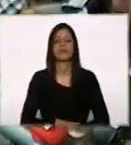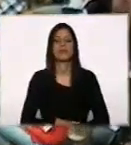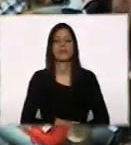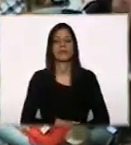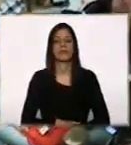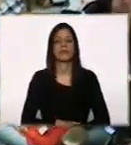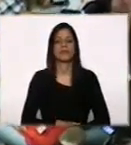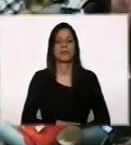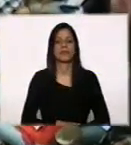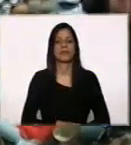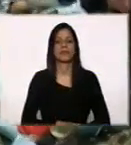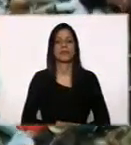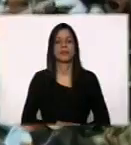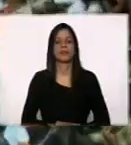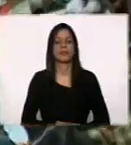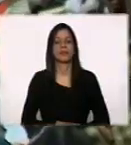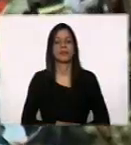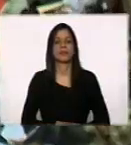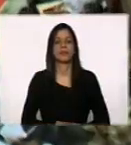Vaya, sácalo de ahí, por favor,